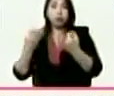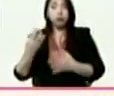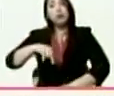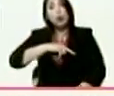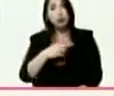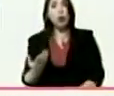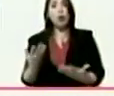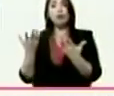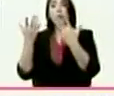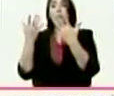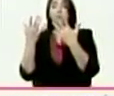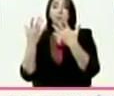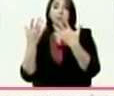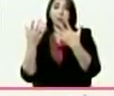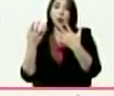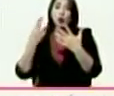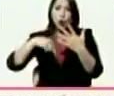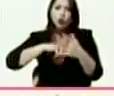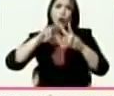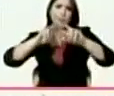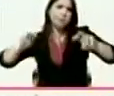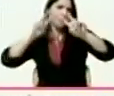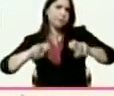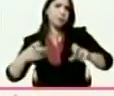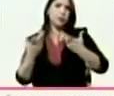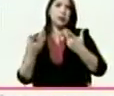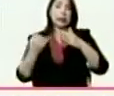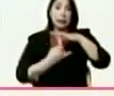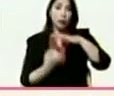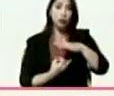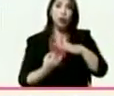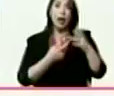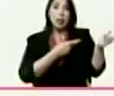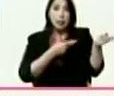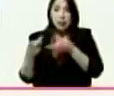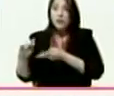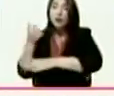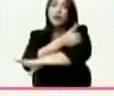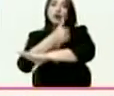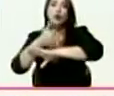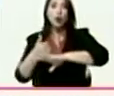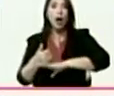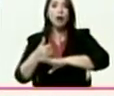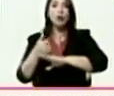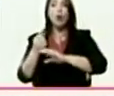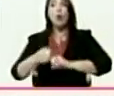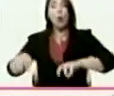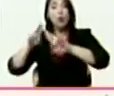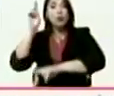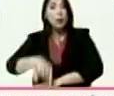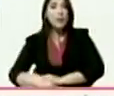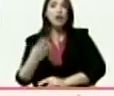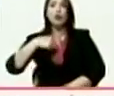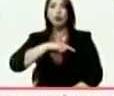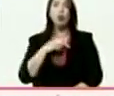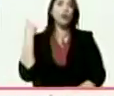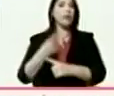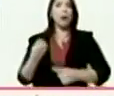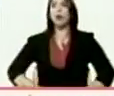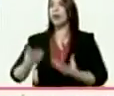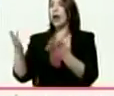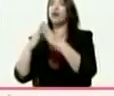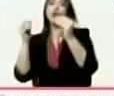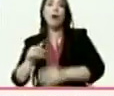con todo el respeto institucional, hemos recibido a sus funcionarias aquí presentes, les hemos entregado toda la